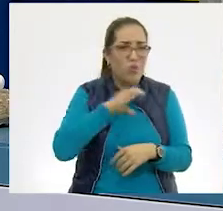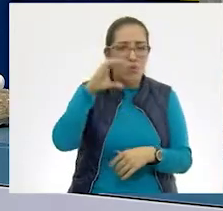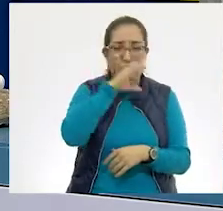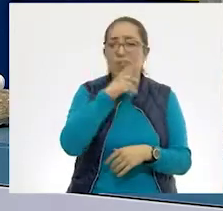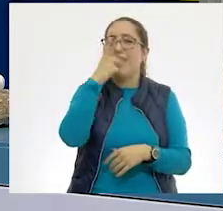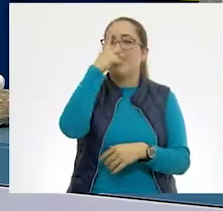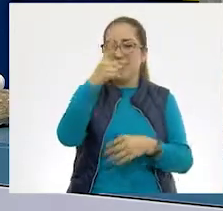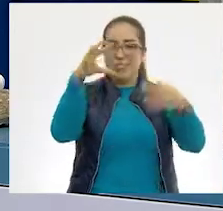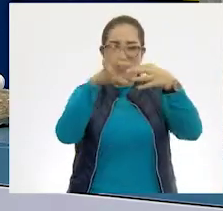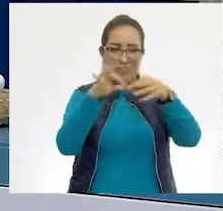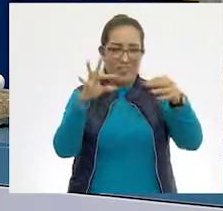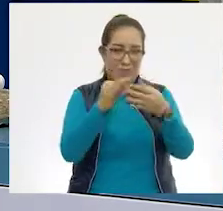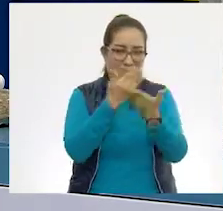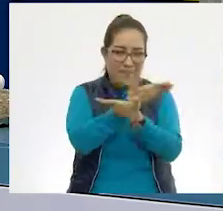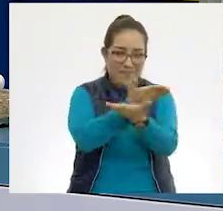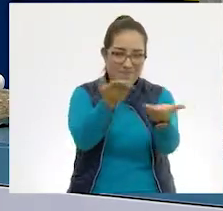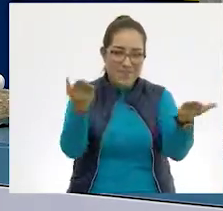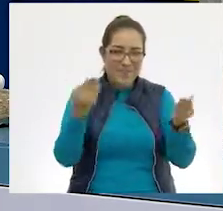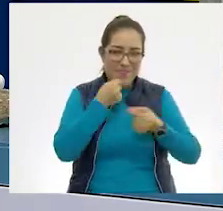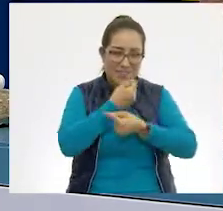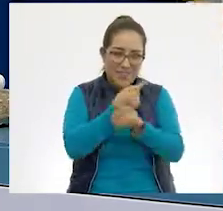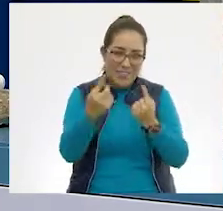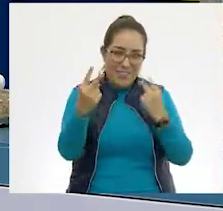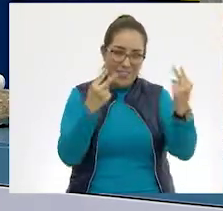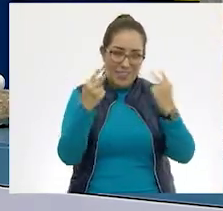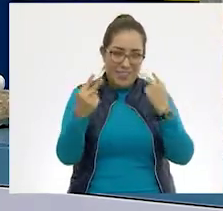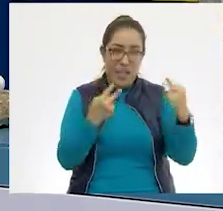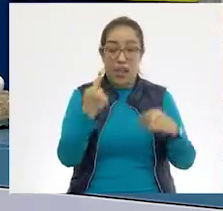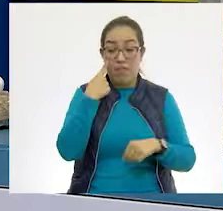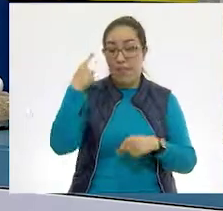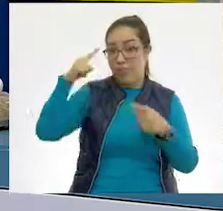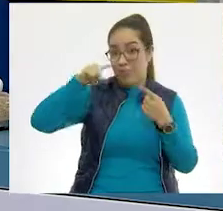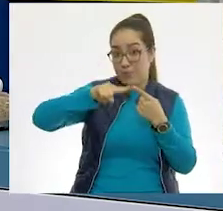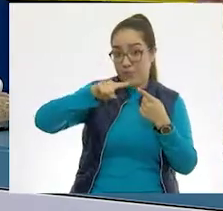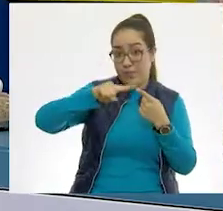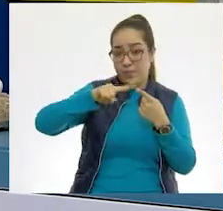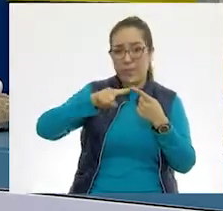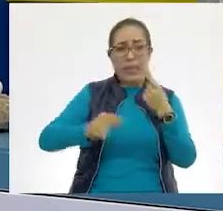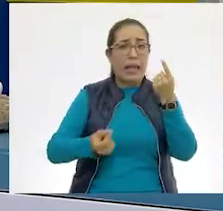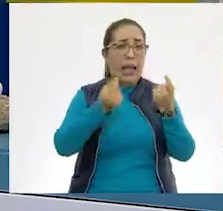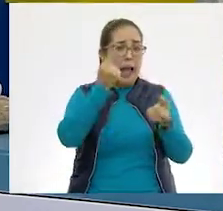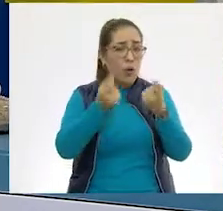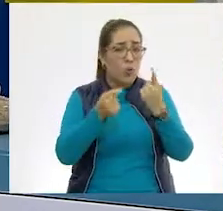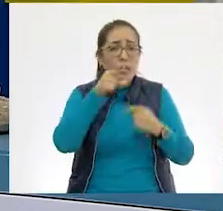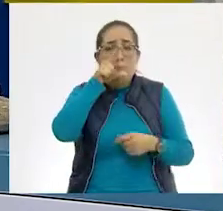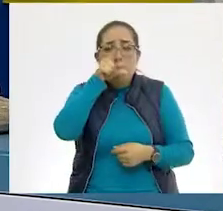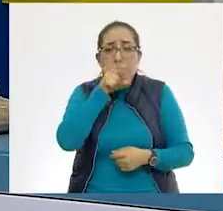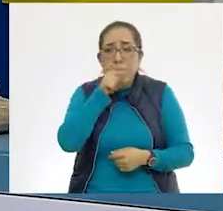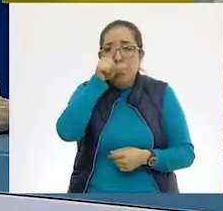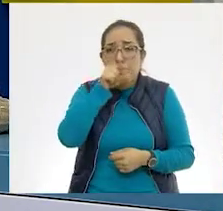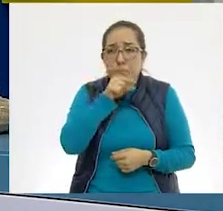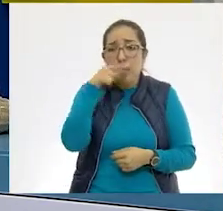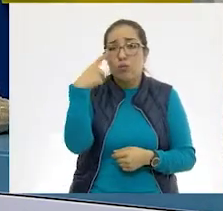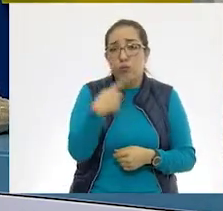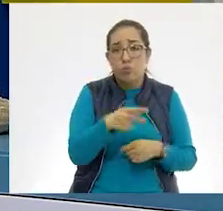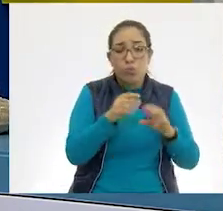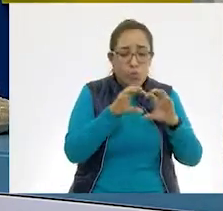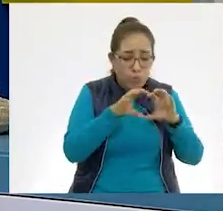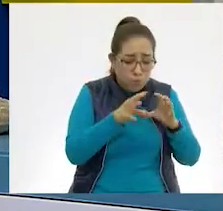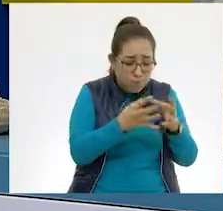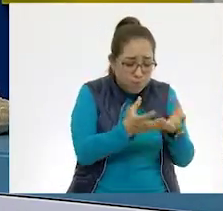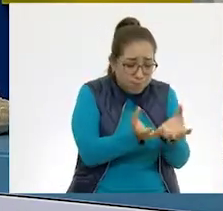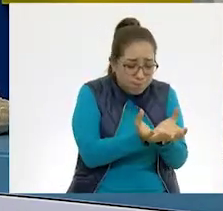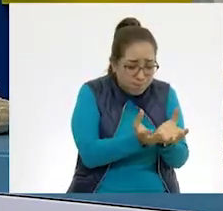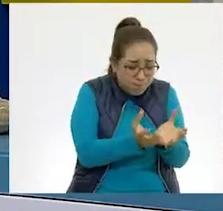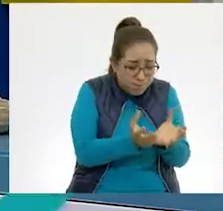a todos los niños que nos ven desde sus casas. Uno es que algunas aves en cada nidada se